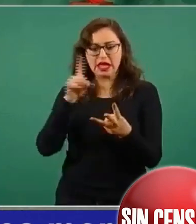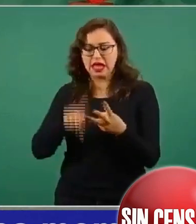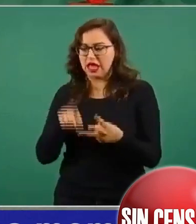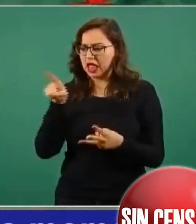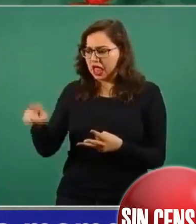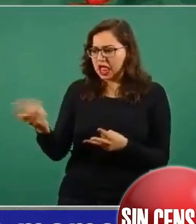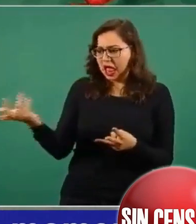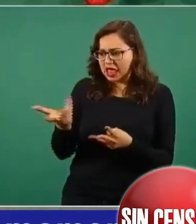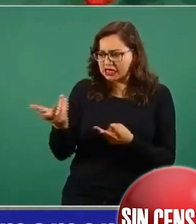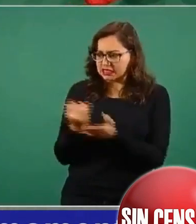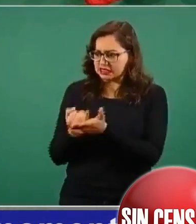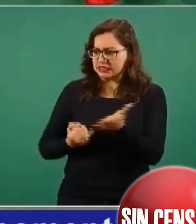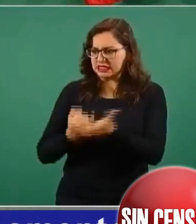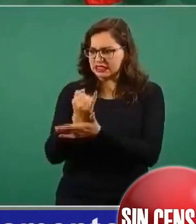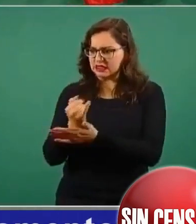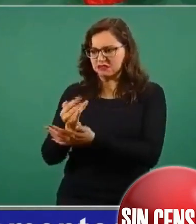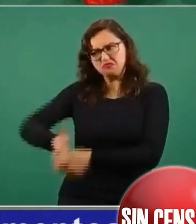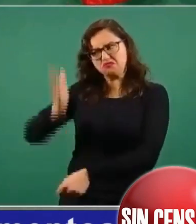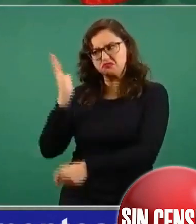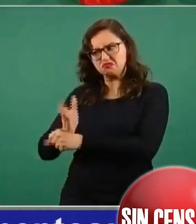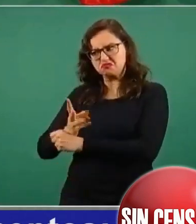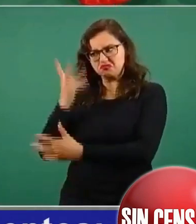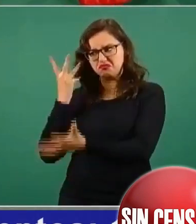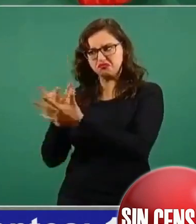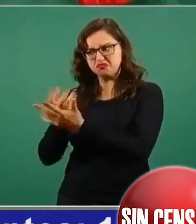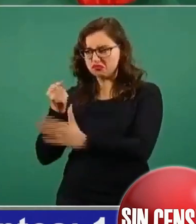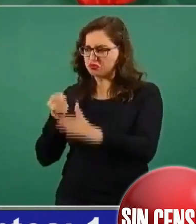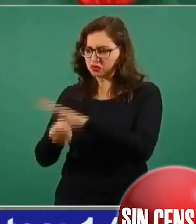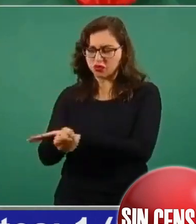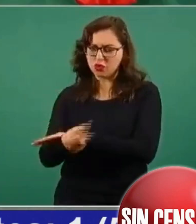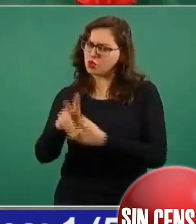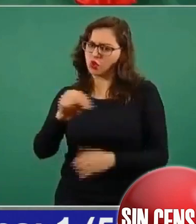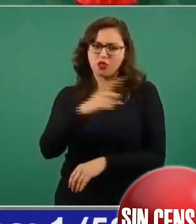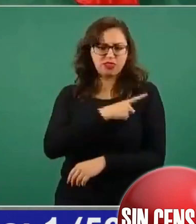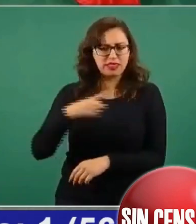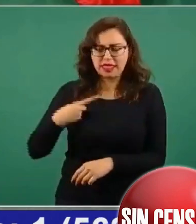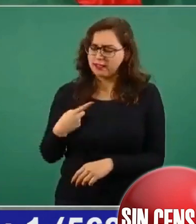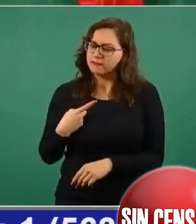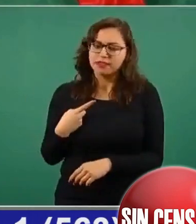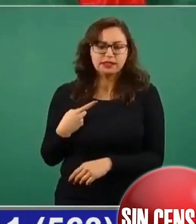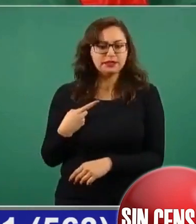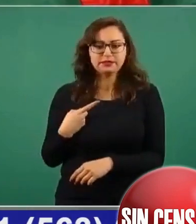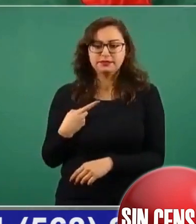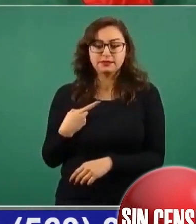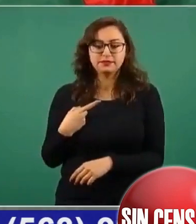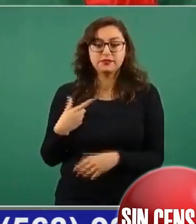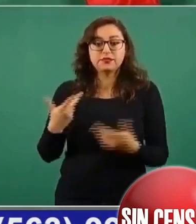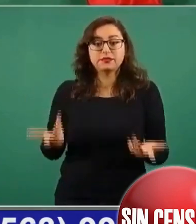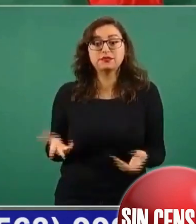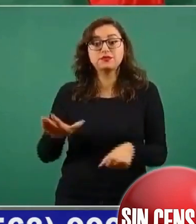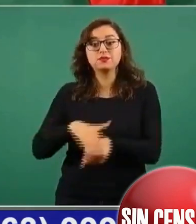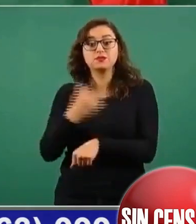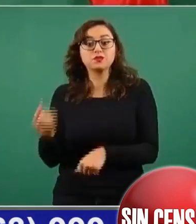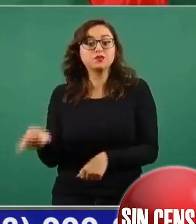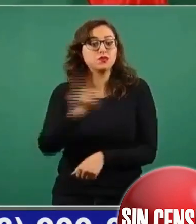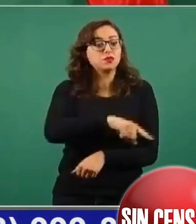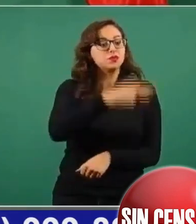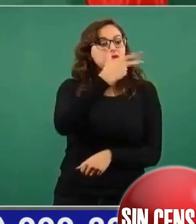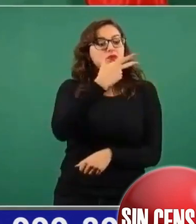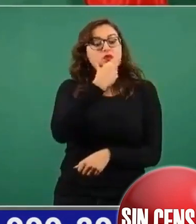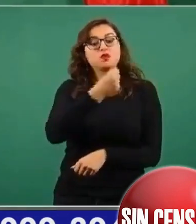su conducta y que no sea privada de la libertad, porque pues a quien la embaraza sigue tan